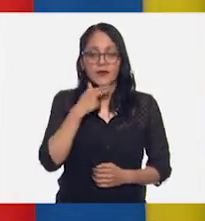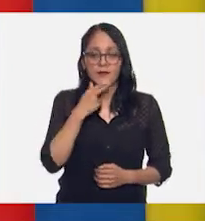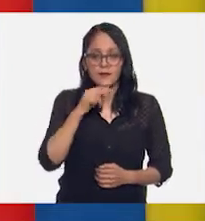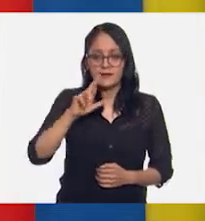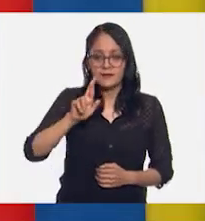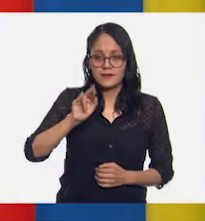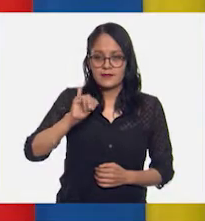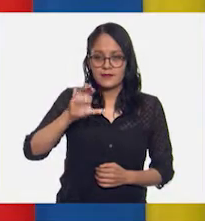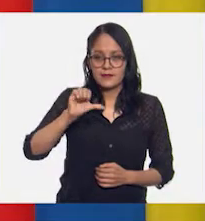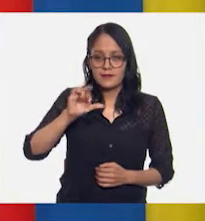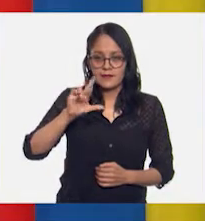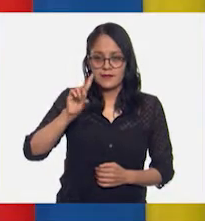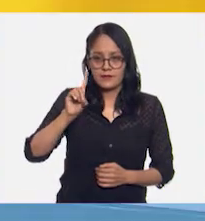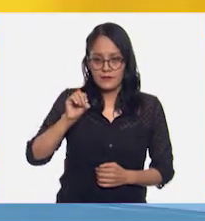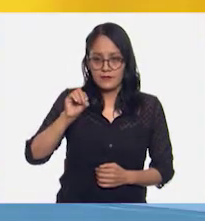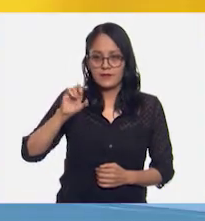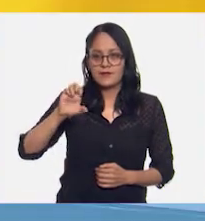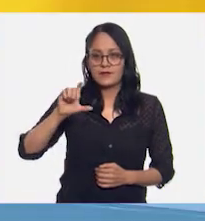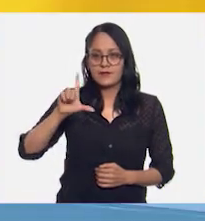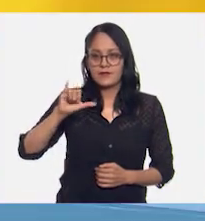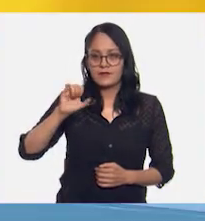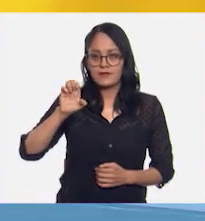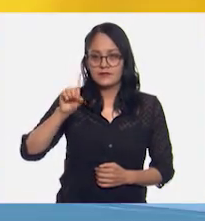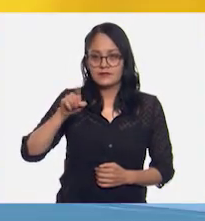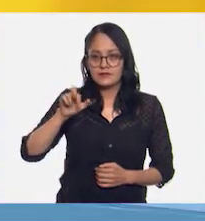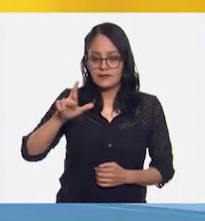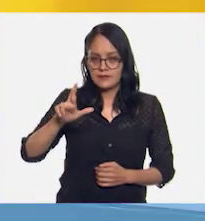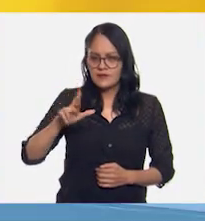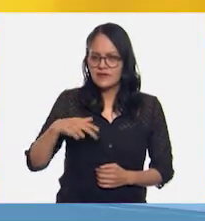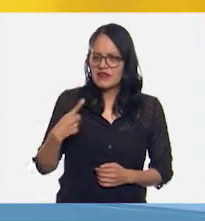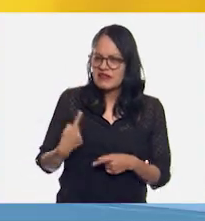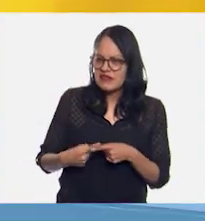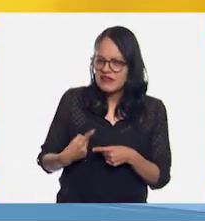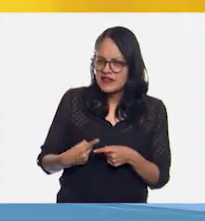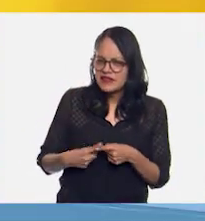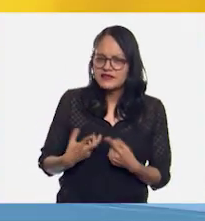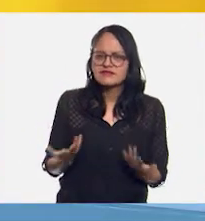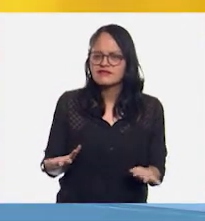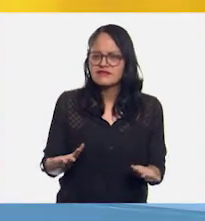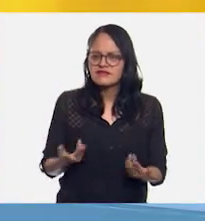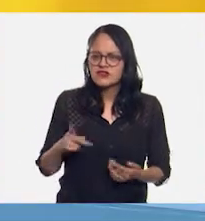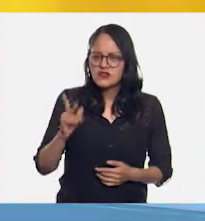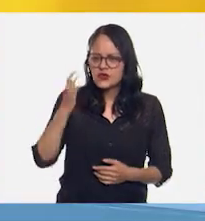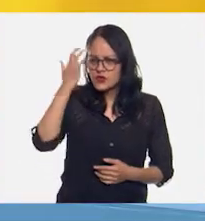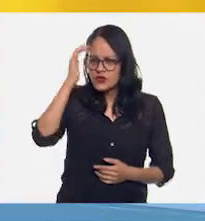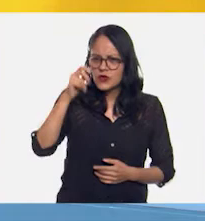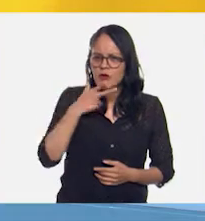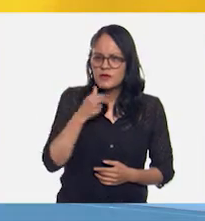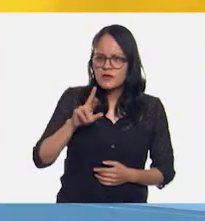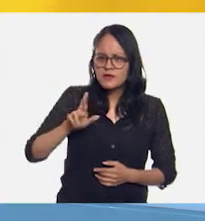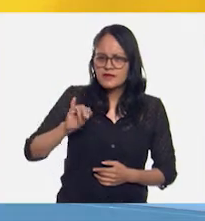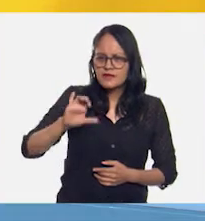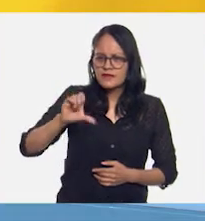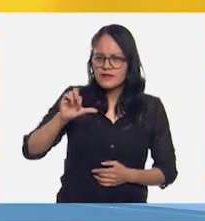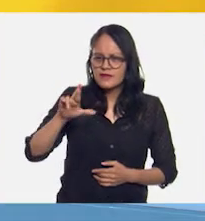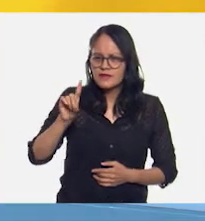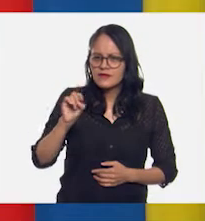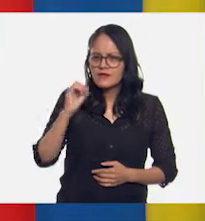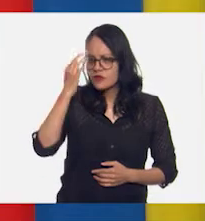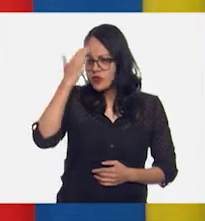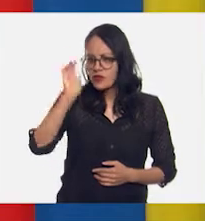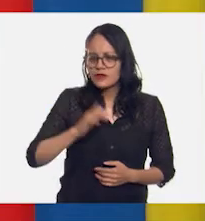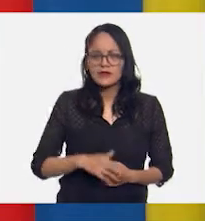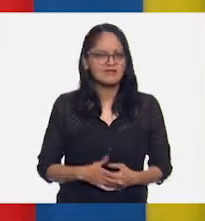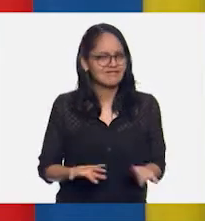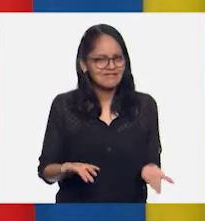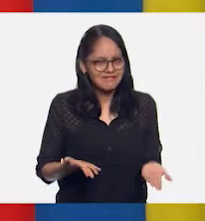Eliezer Reyes Basualto. ¿De quién? Perdón, María, pero no conozco a ningún Ricardo Eliezer. ¿Cómo